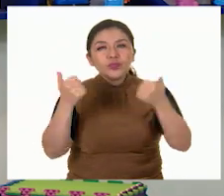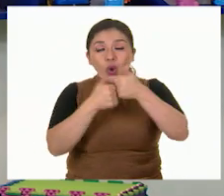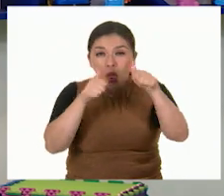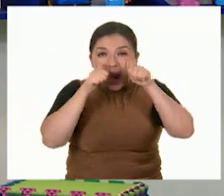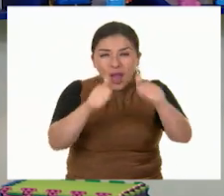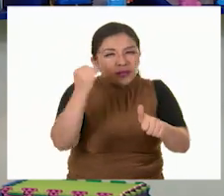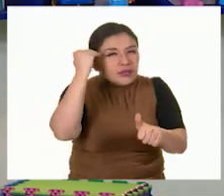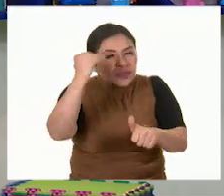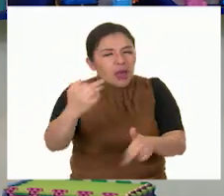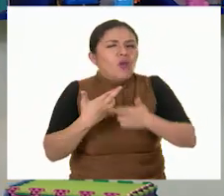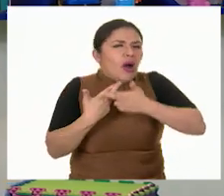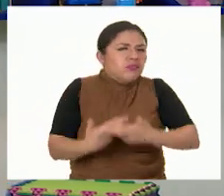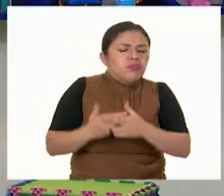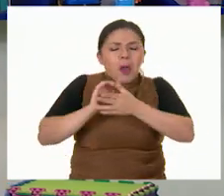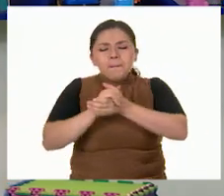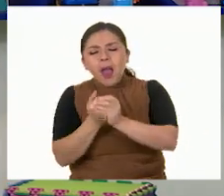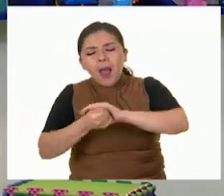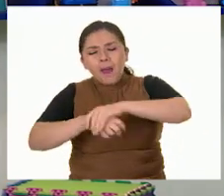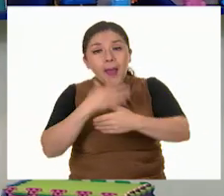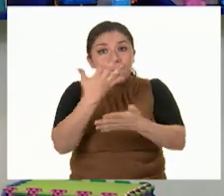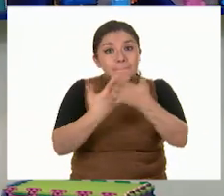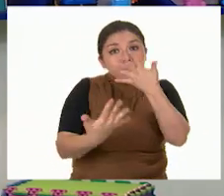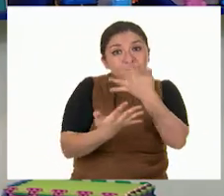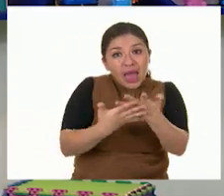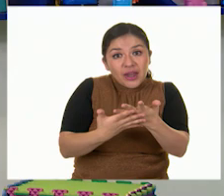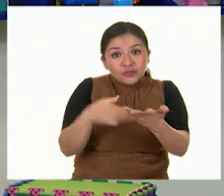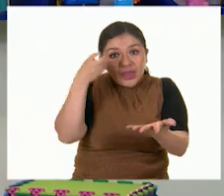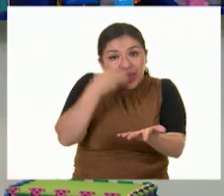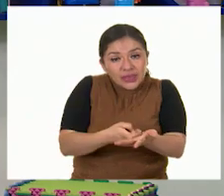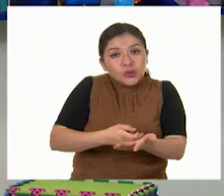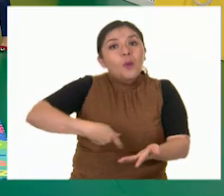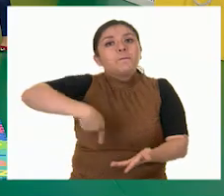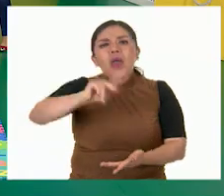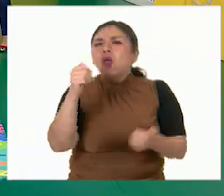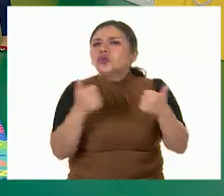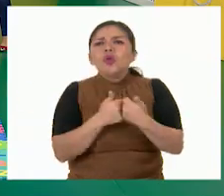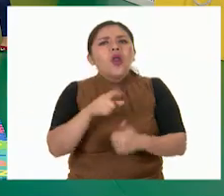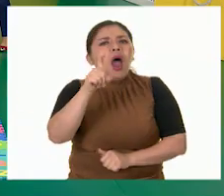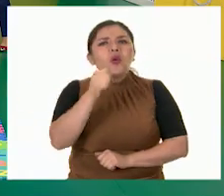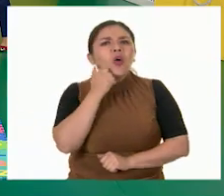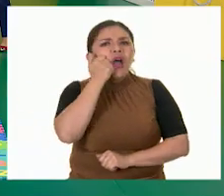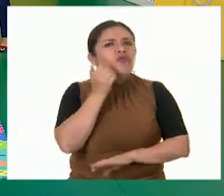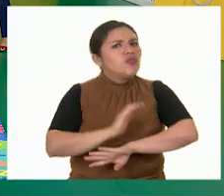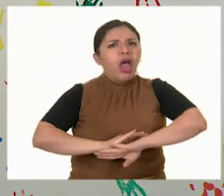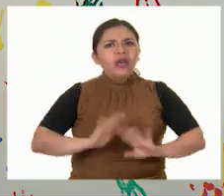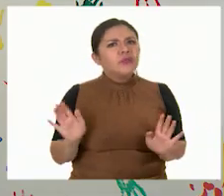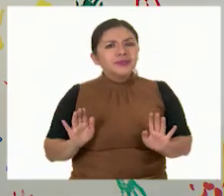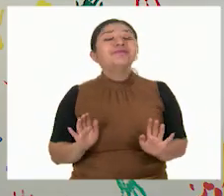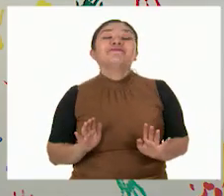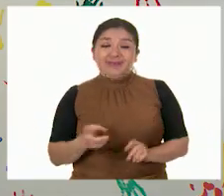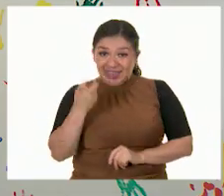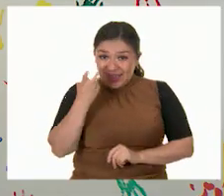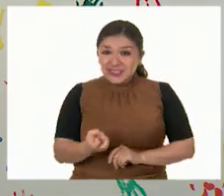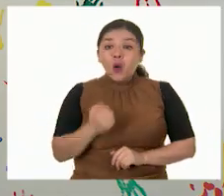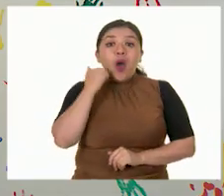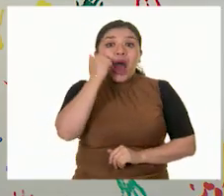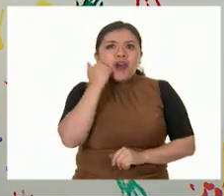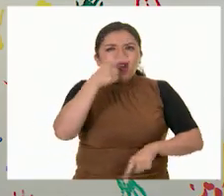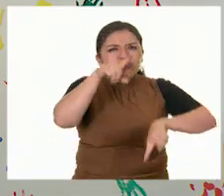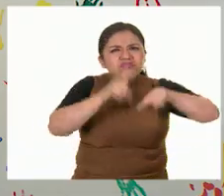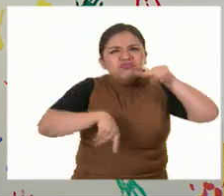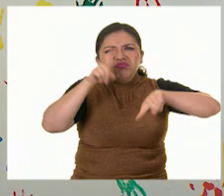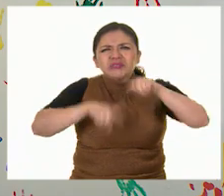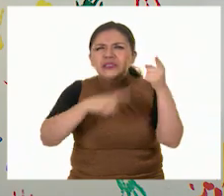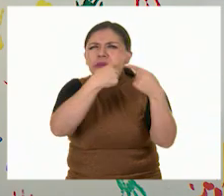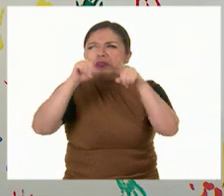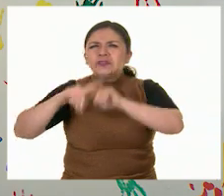y durante el tiempo suficiente las manos, pero solo con agua y con jabón. Sí, el jabón destruye